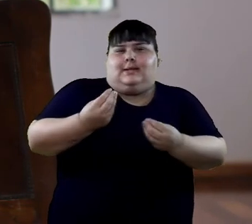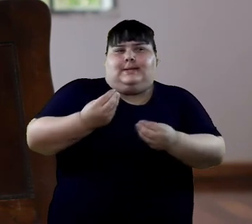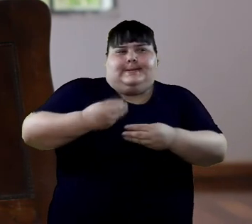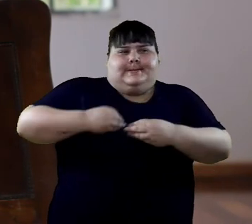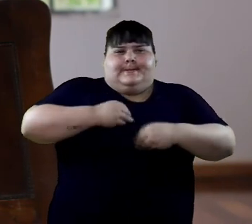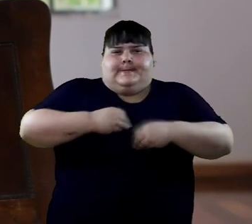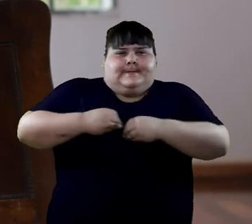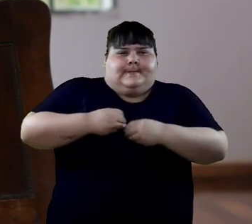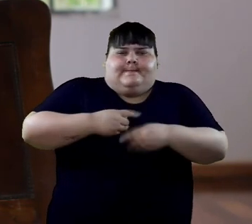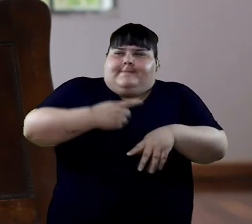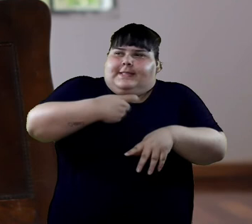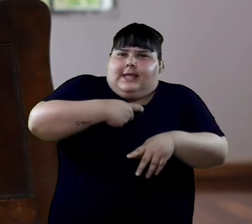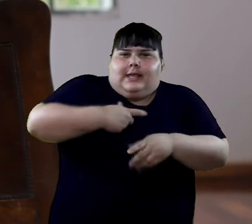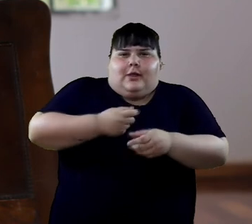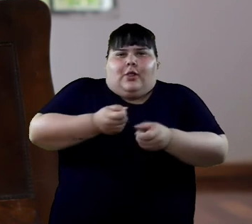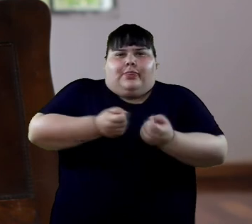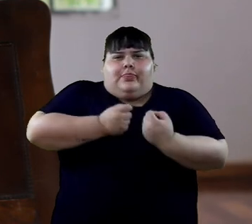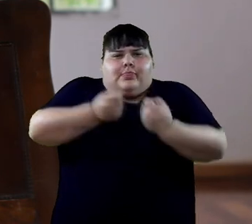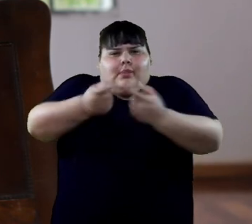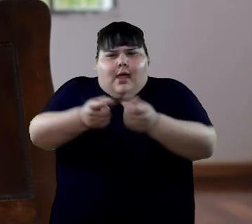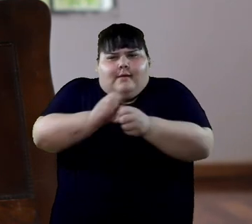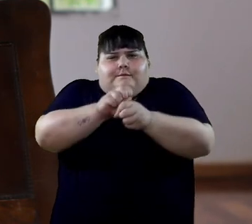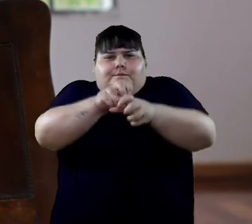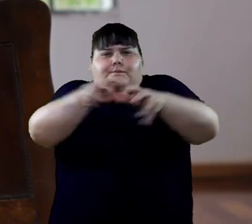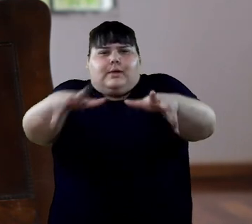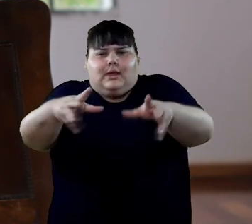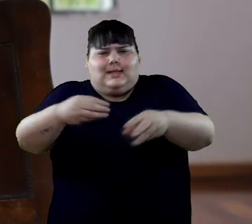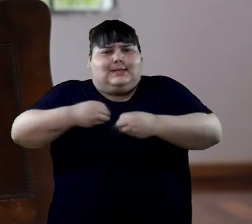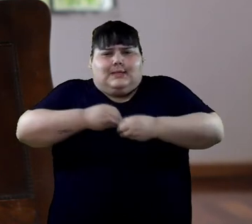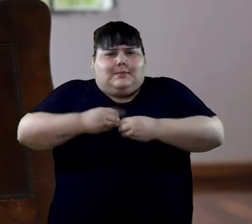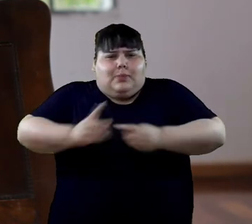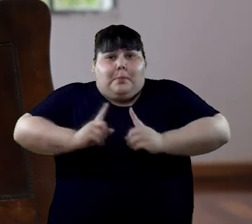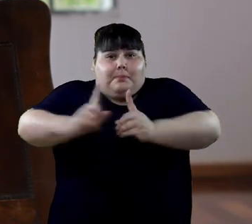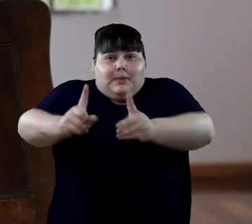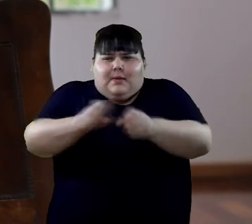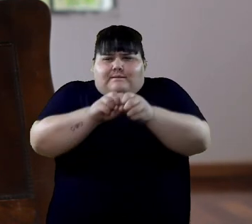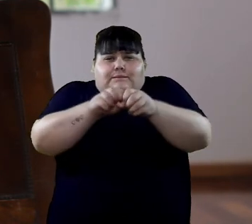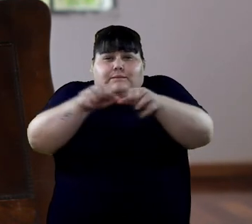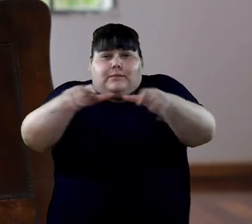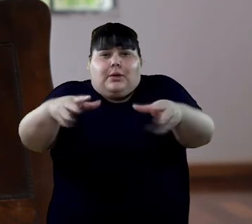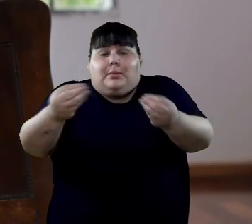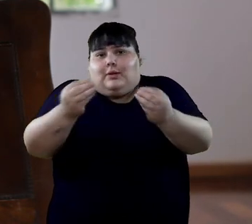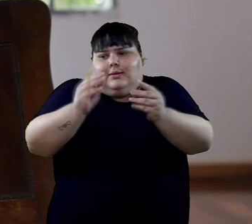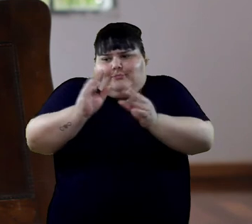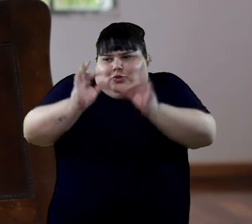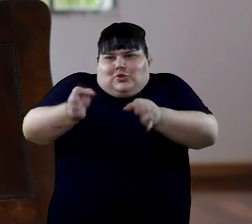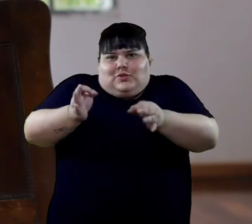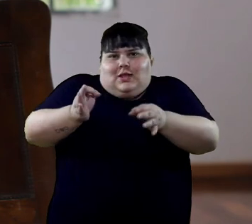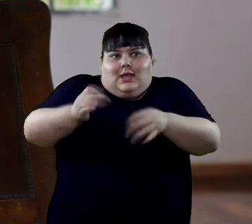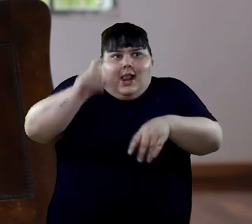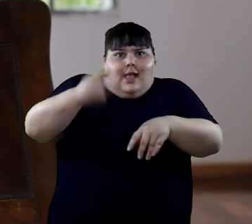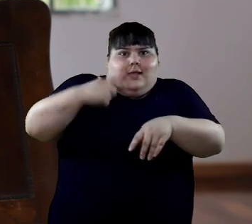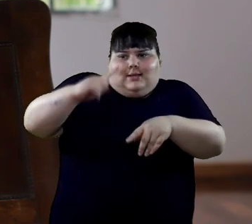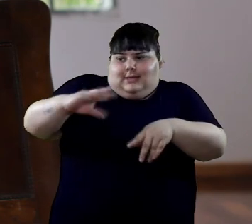en que interno de querer transmitir esa es ese sentimiento porque sé que se